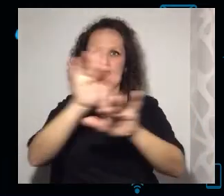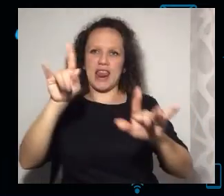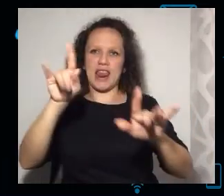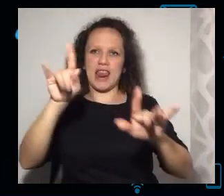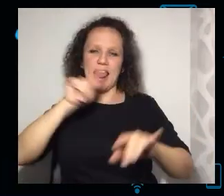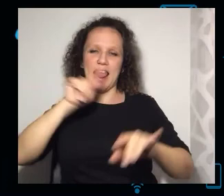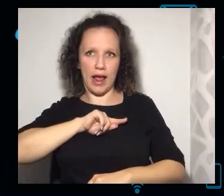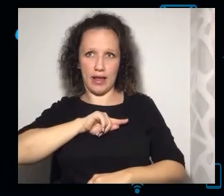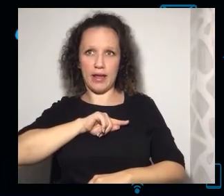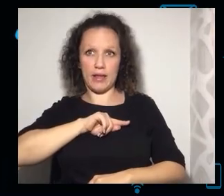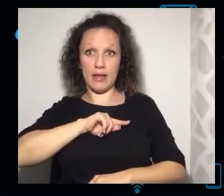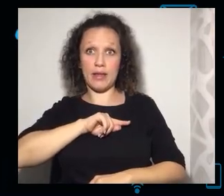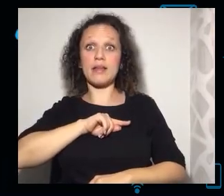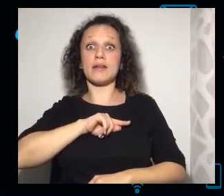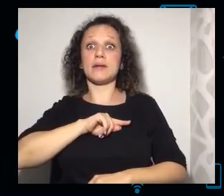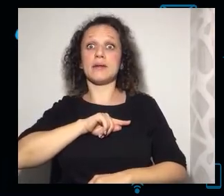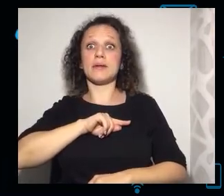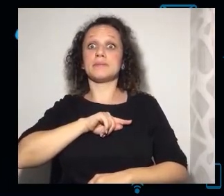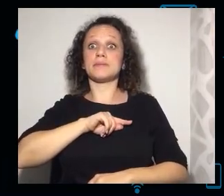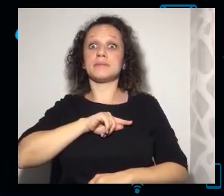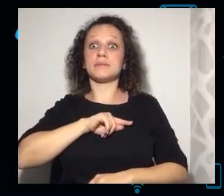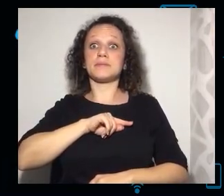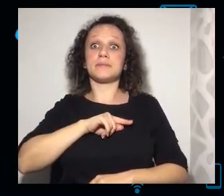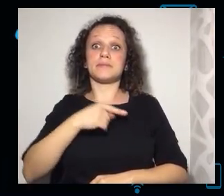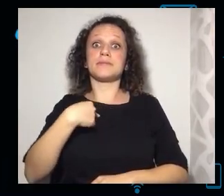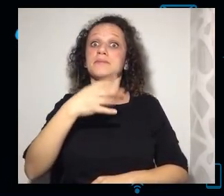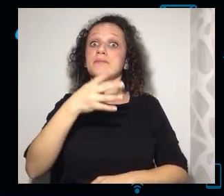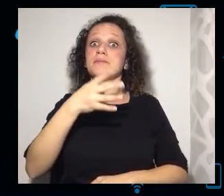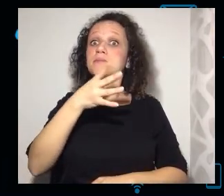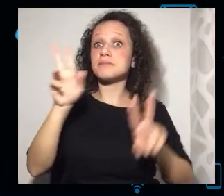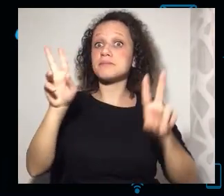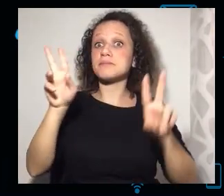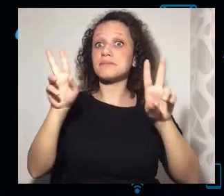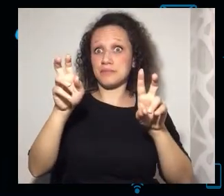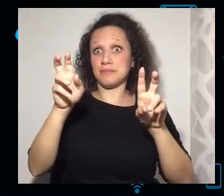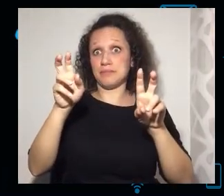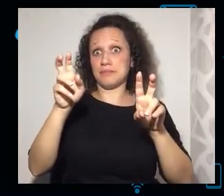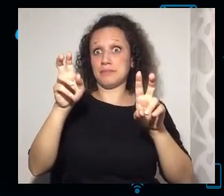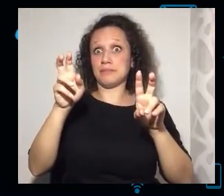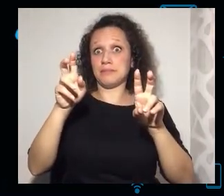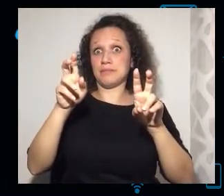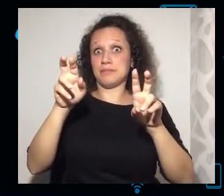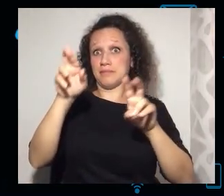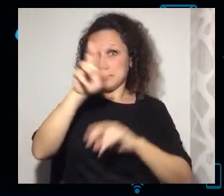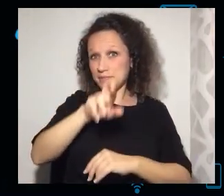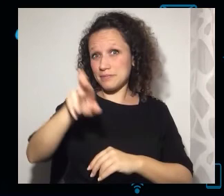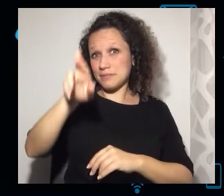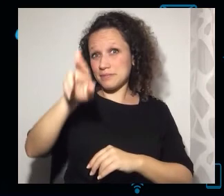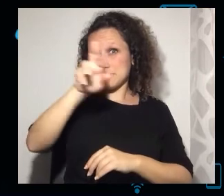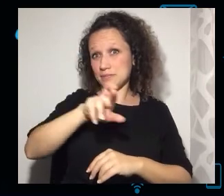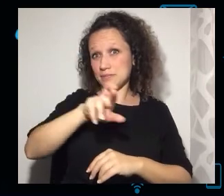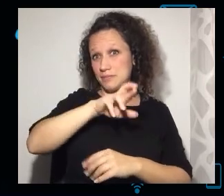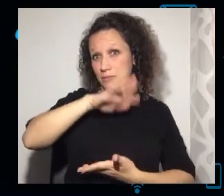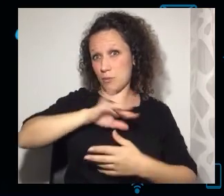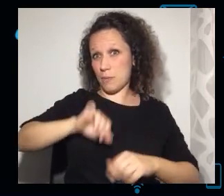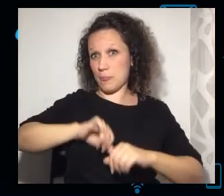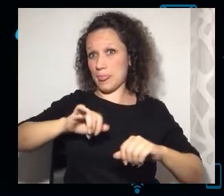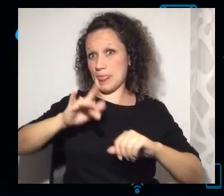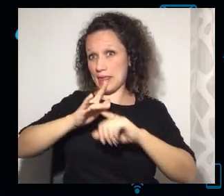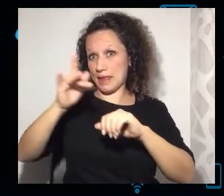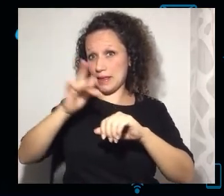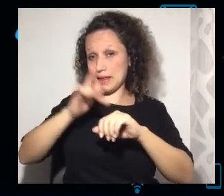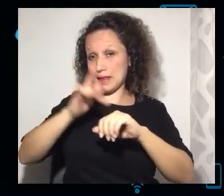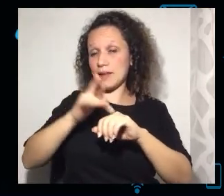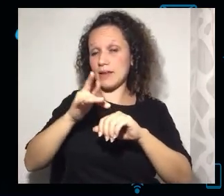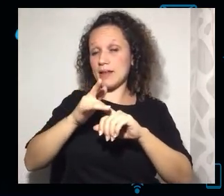competencia digital sobre las cuales no voy a decir nada más pero pero para red tenemos que saber